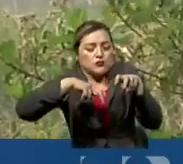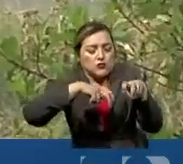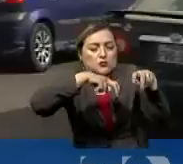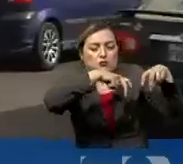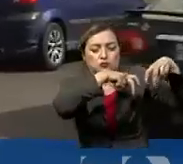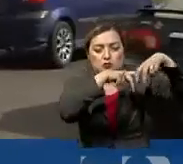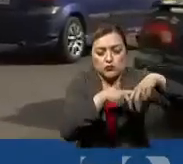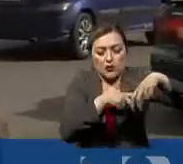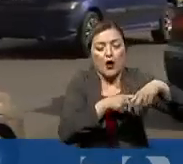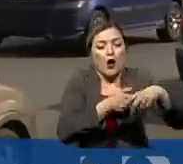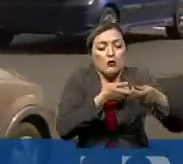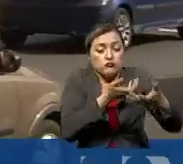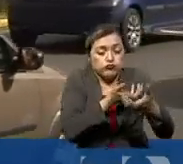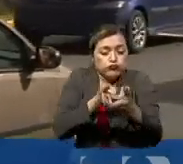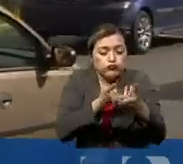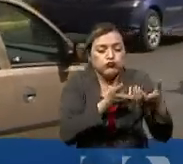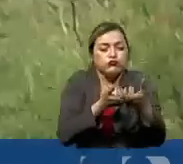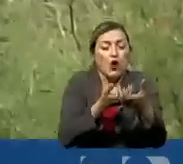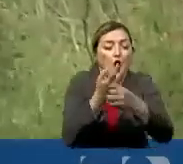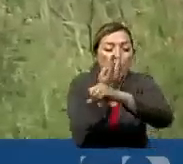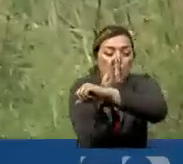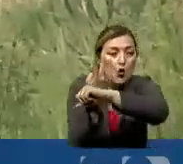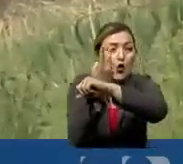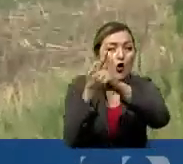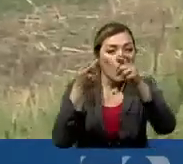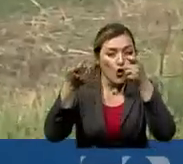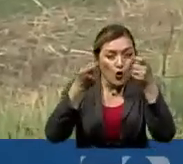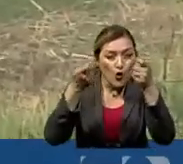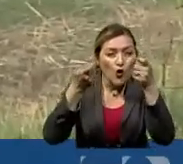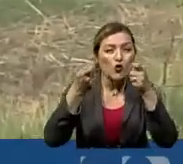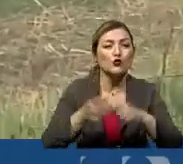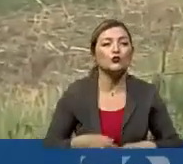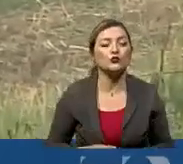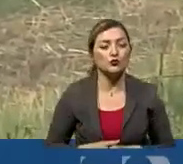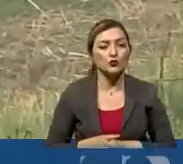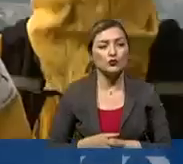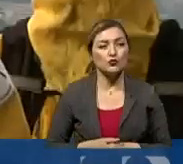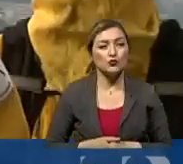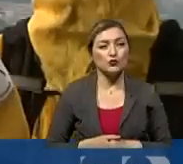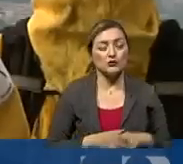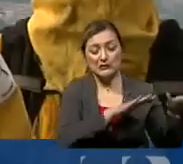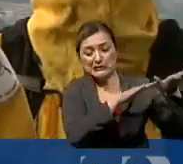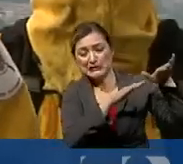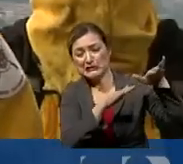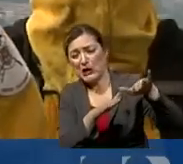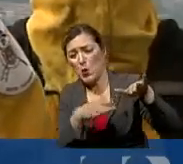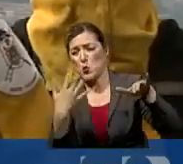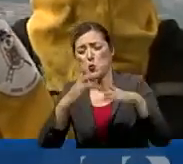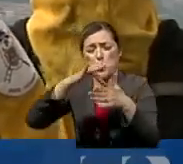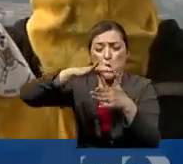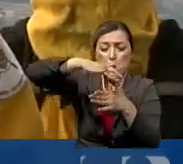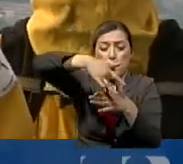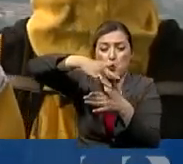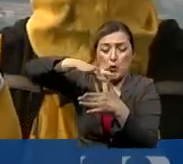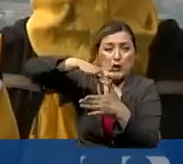llamas. Necesitaron aproximadamente 2 horas para controlar el fuego. La pendiente son de 90 grados, muy peligroso para el